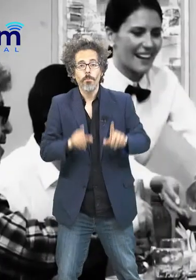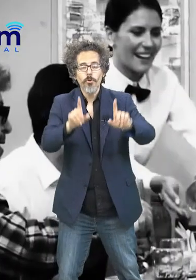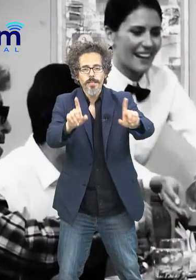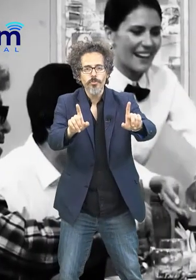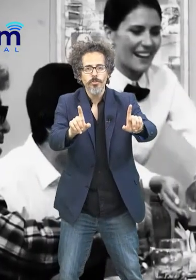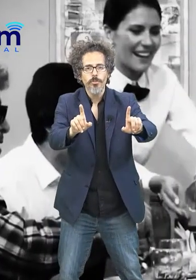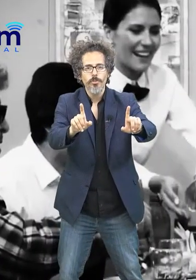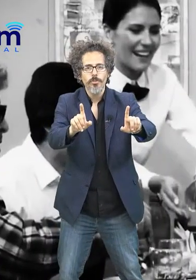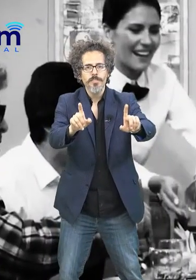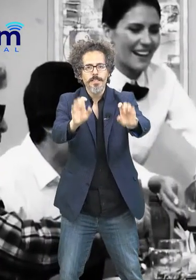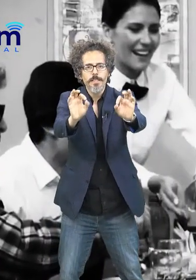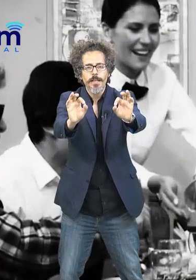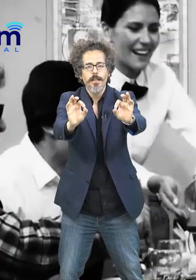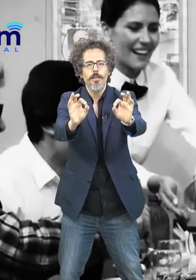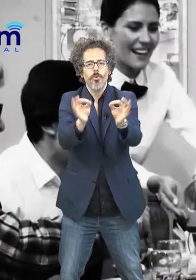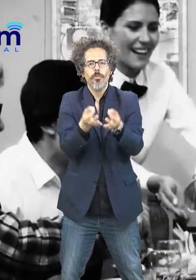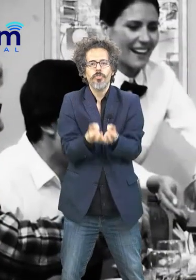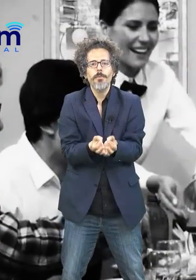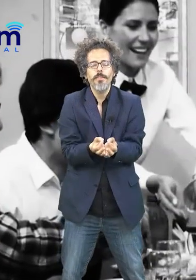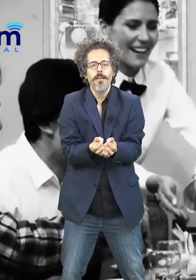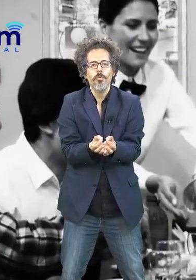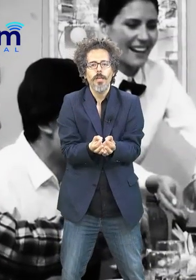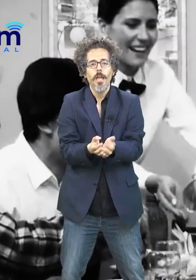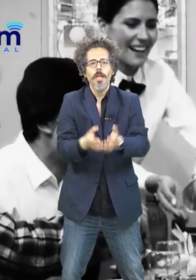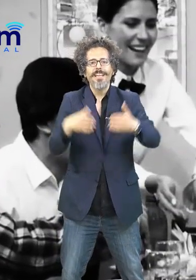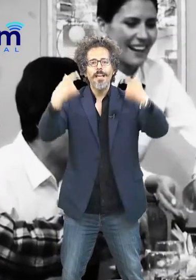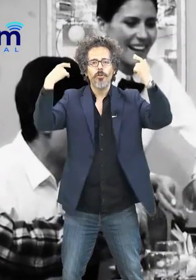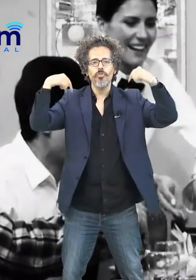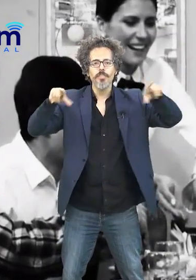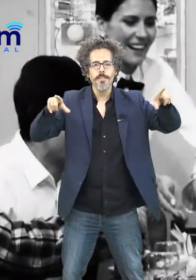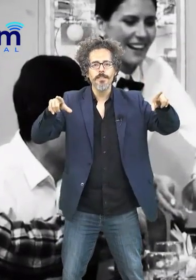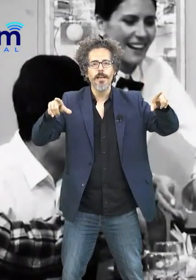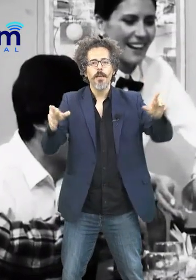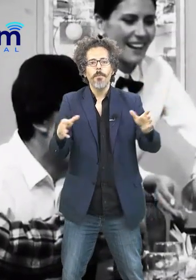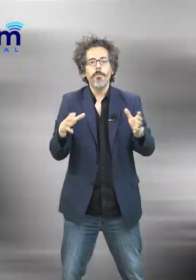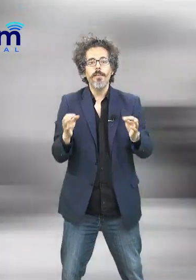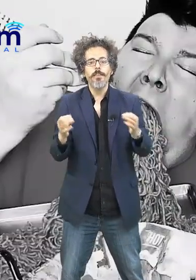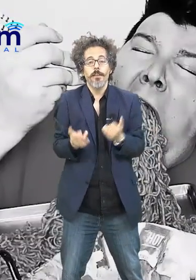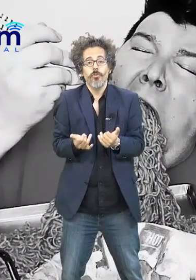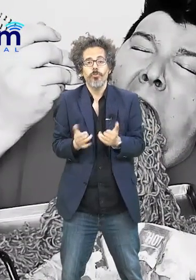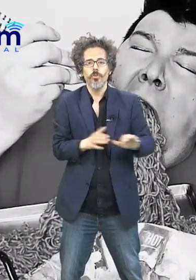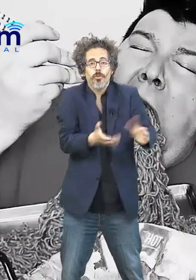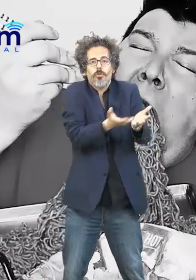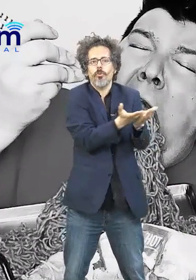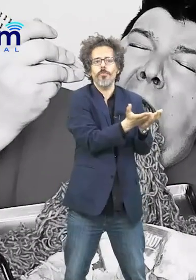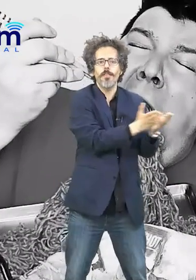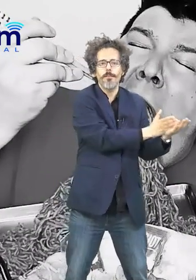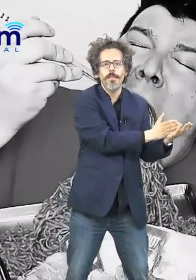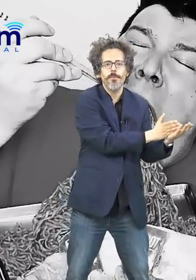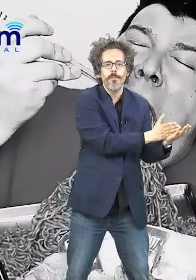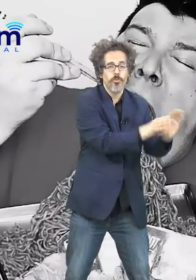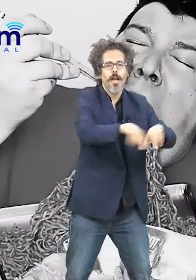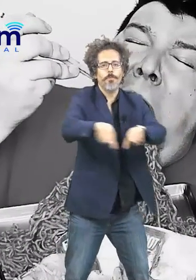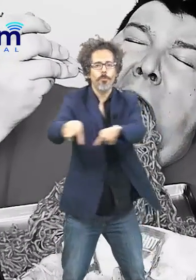por eso se señala cuando se habla de la Gula que la conciencia pierde el control como